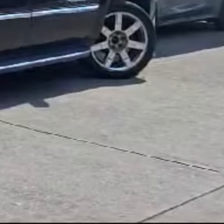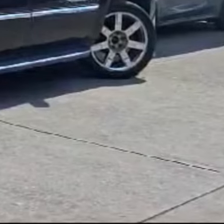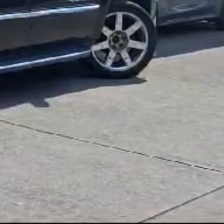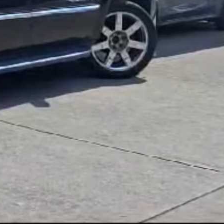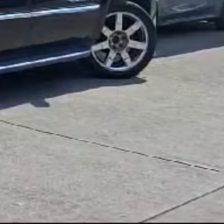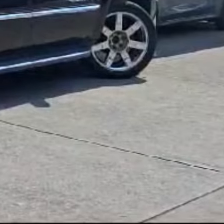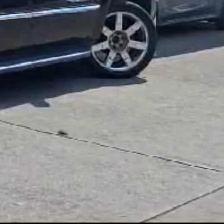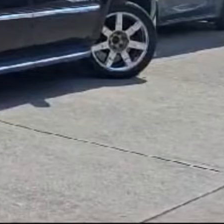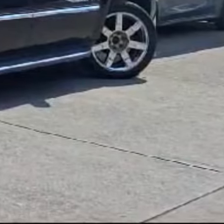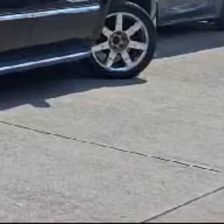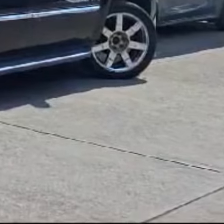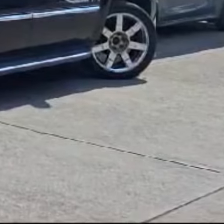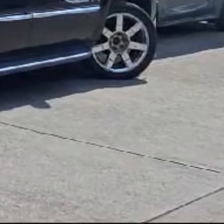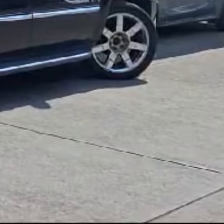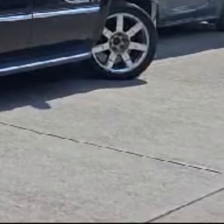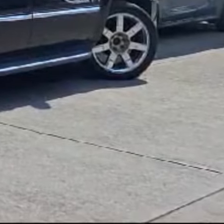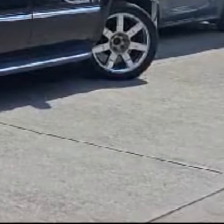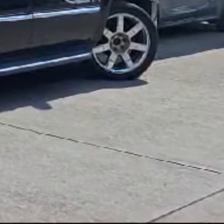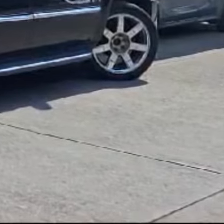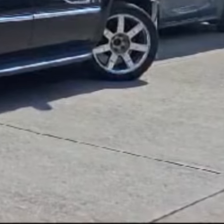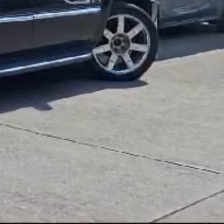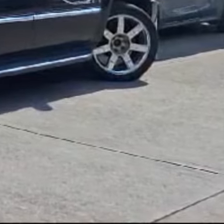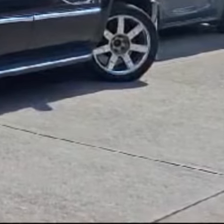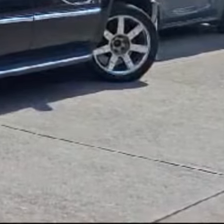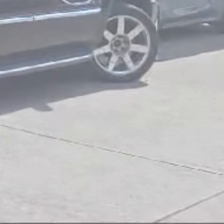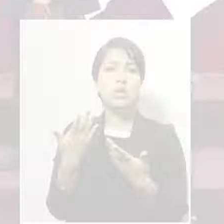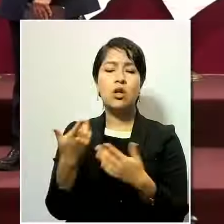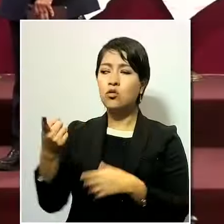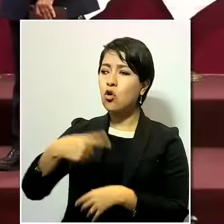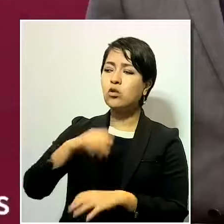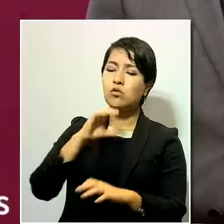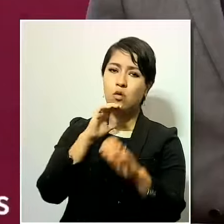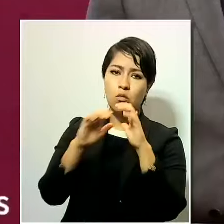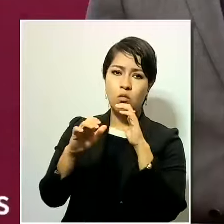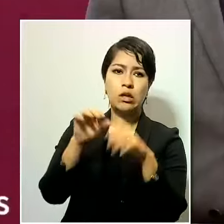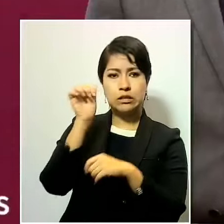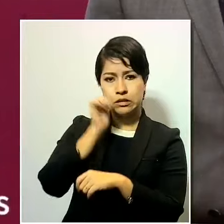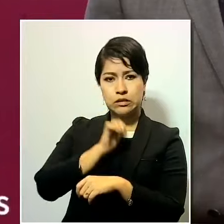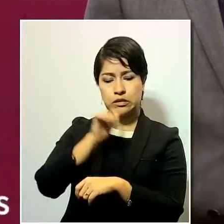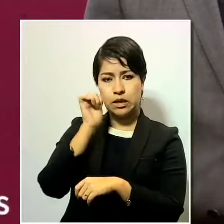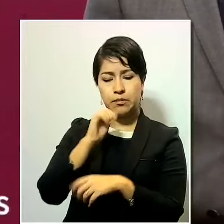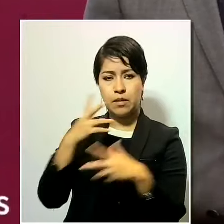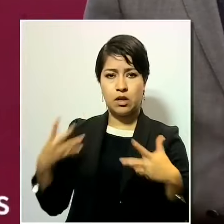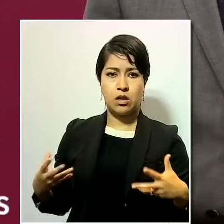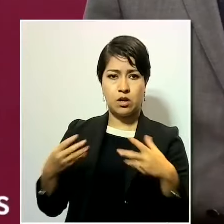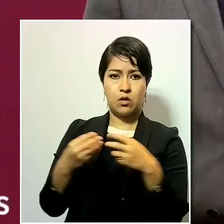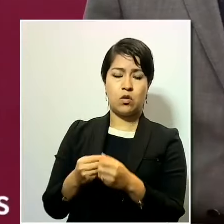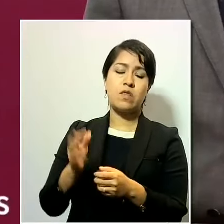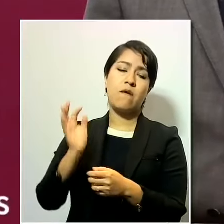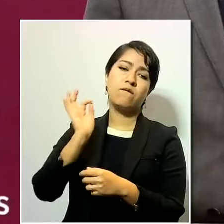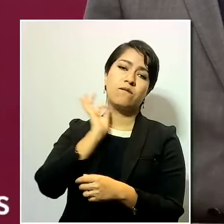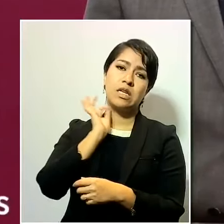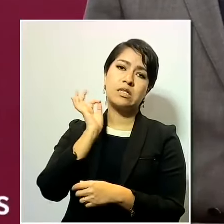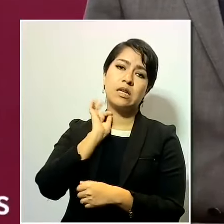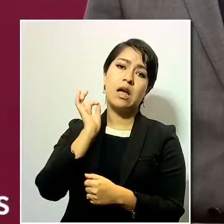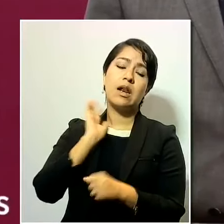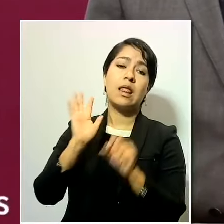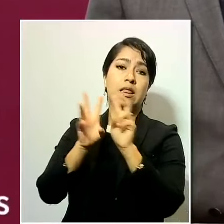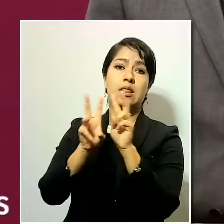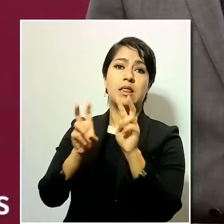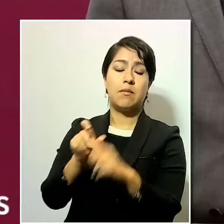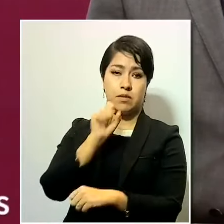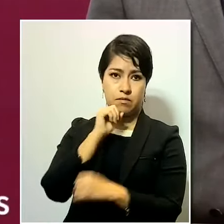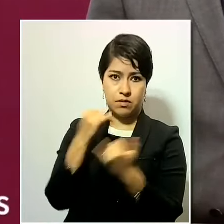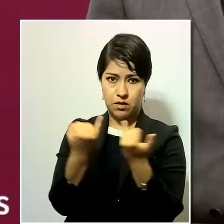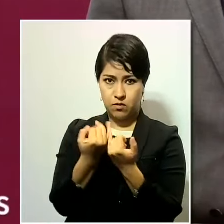ocupantes al momento de la ejecución estamos en comunicación permanente con el fiscal en este tema Al igual con